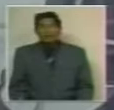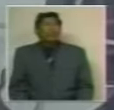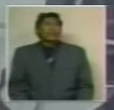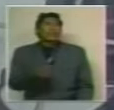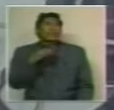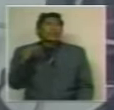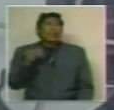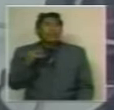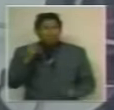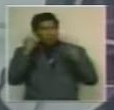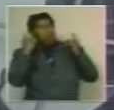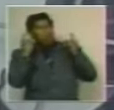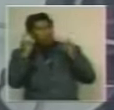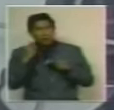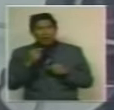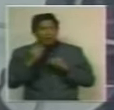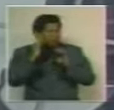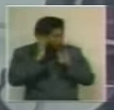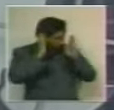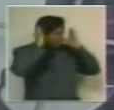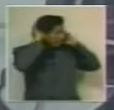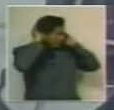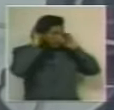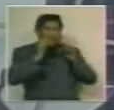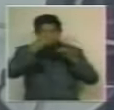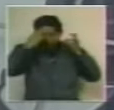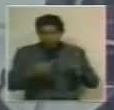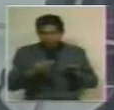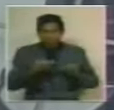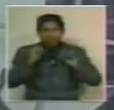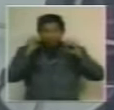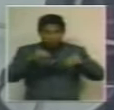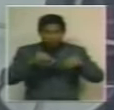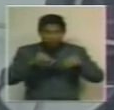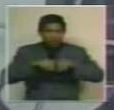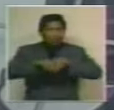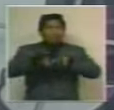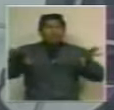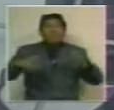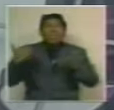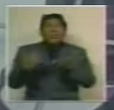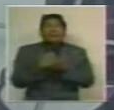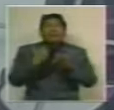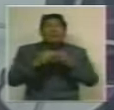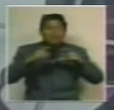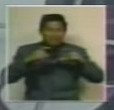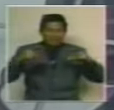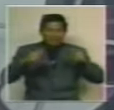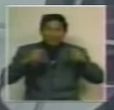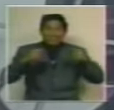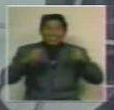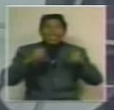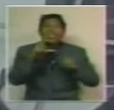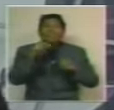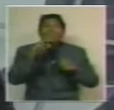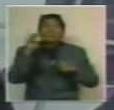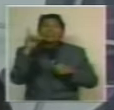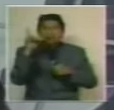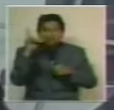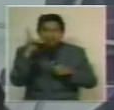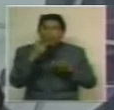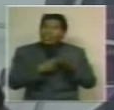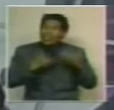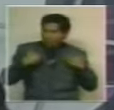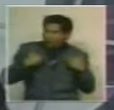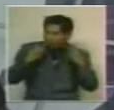Bueno, y no vaya a sorprenderse, el Banco Central de Bolivia ha tomado la decisión de colocar en circulación los nuevos billetes de 20 bolivianos. ¿Qué características